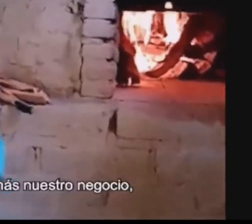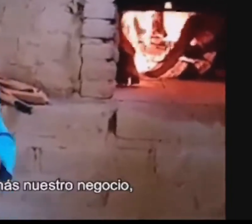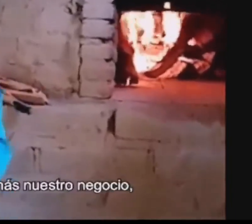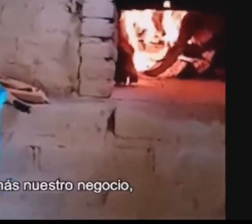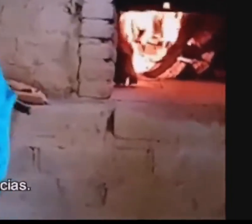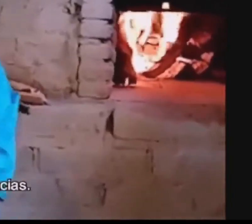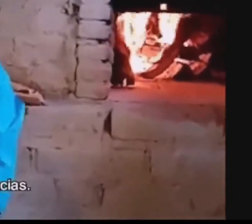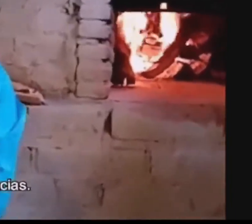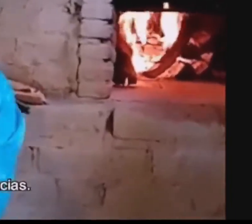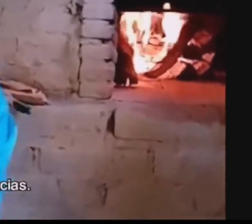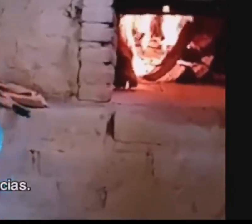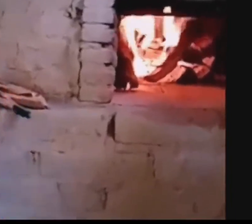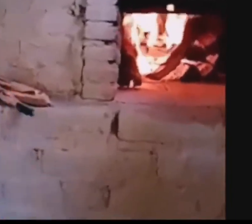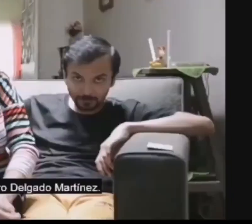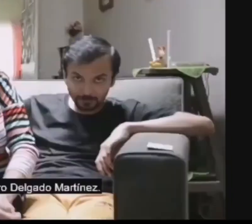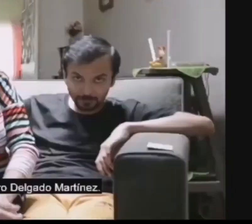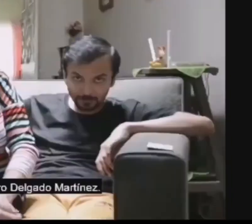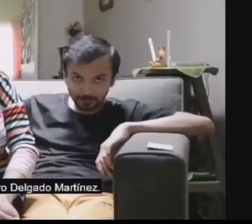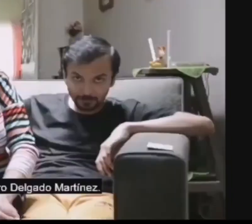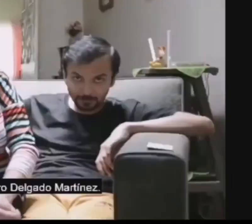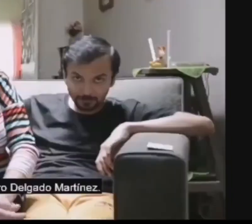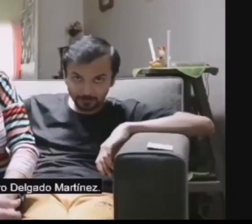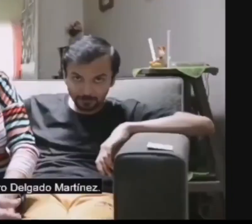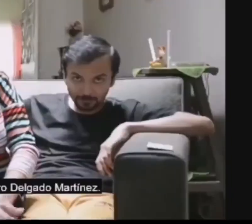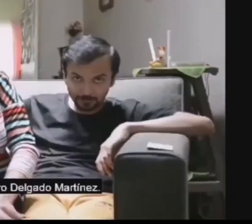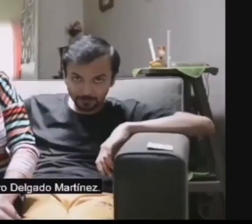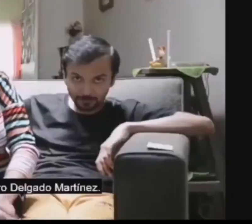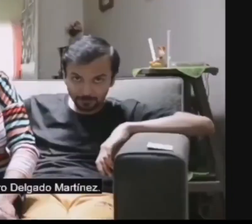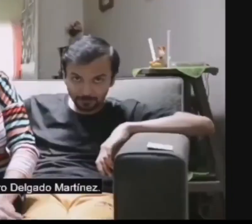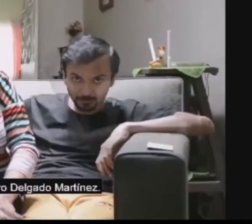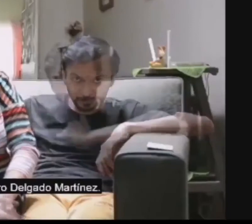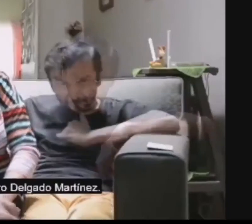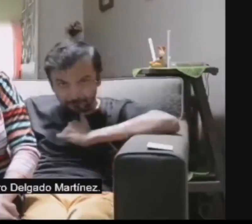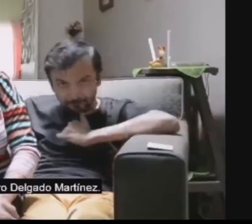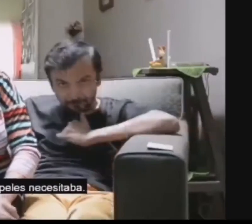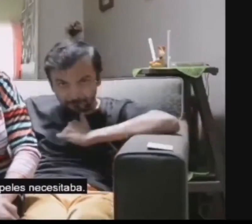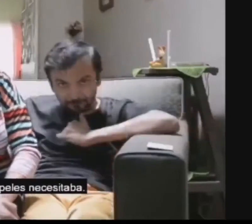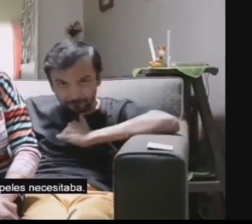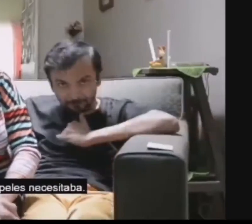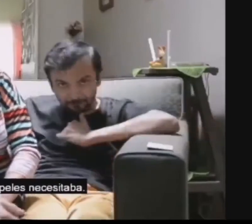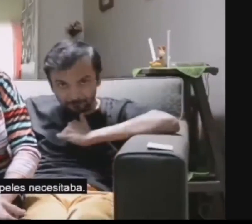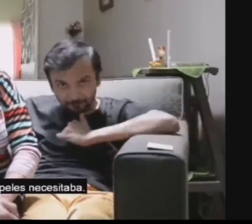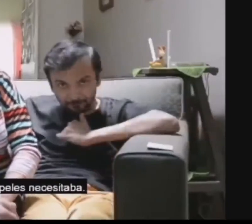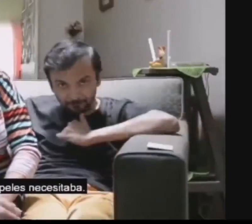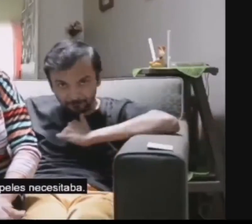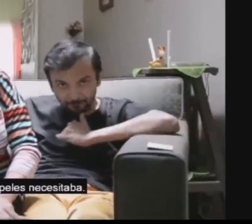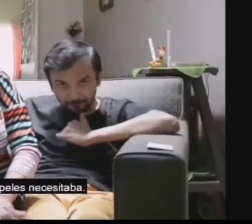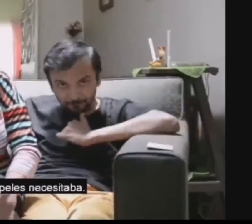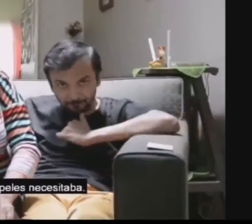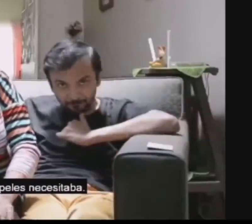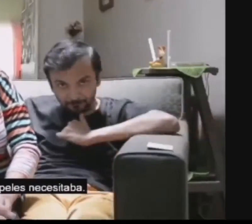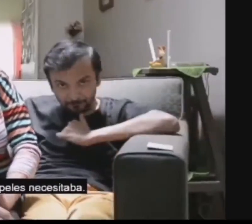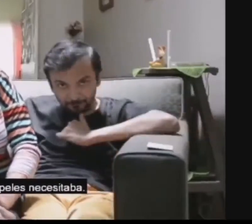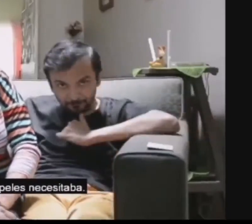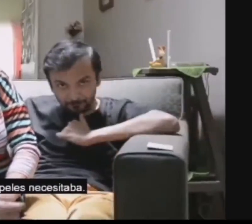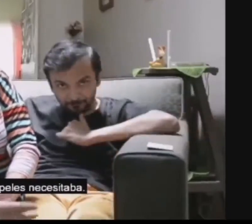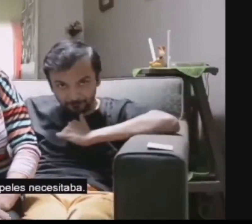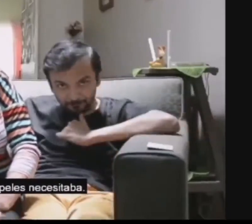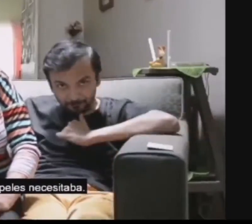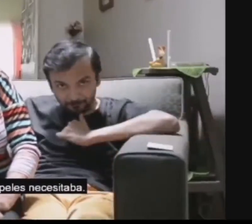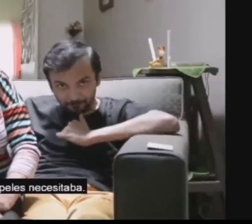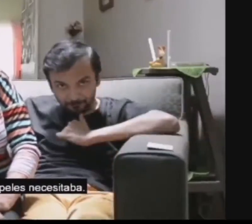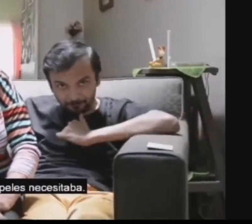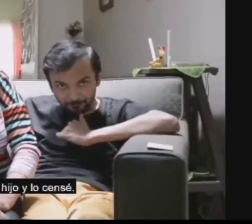negocio. Muchas gracias. Yo me llamo María del Socorro Delgado Martínez. Hablé y me dijeron qué